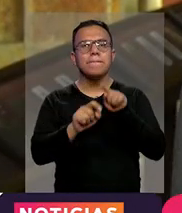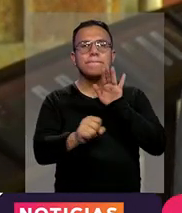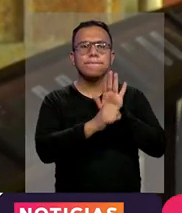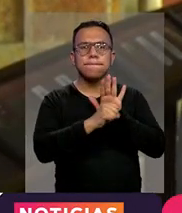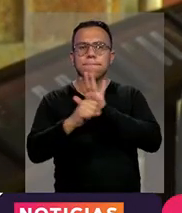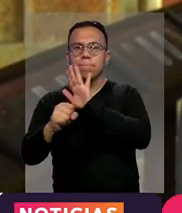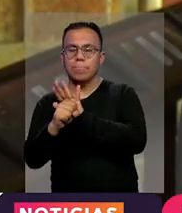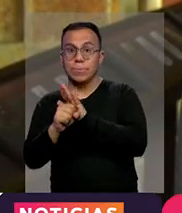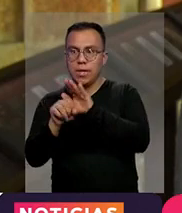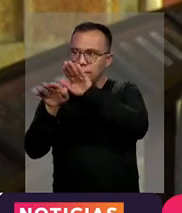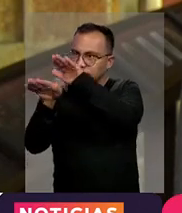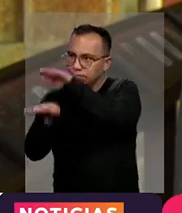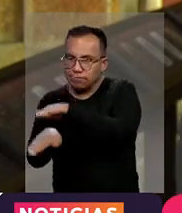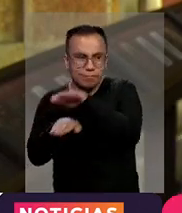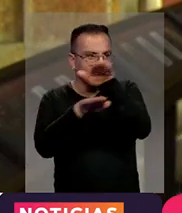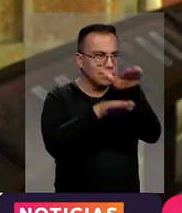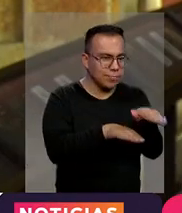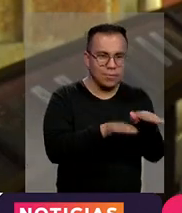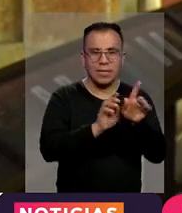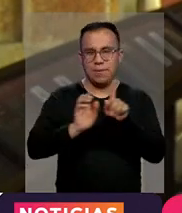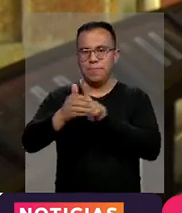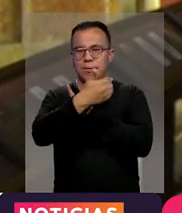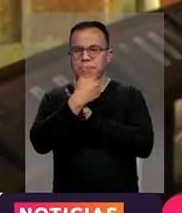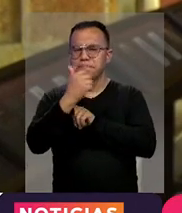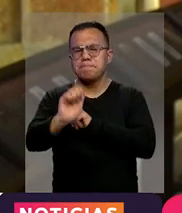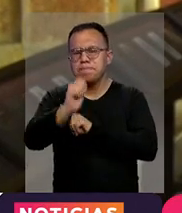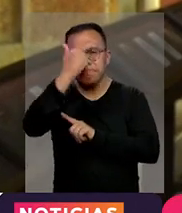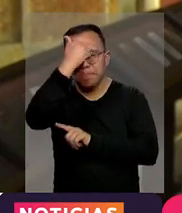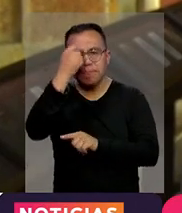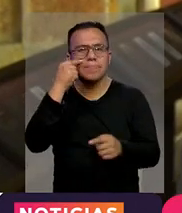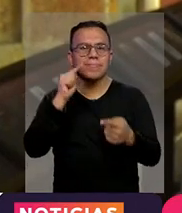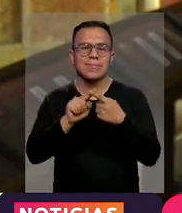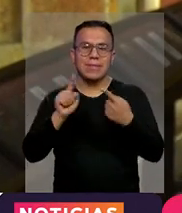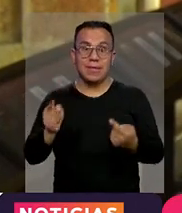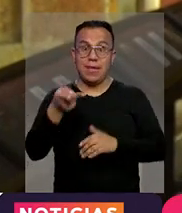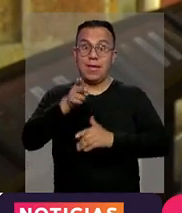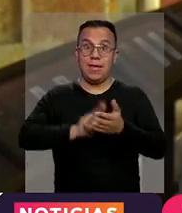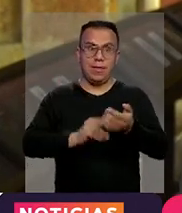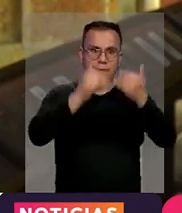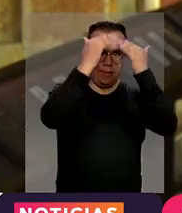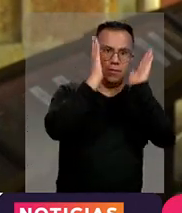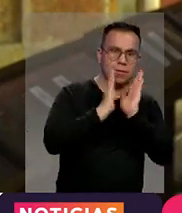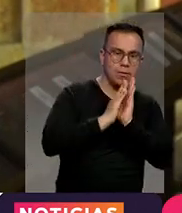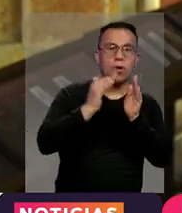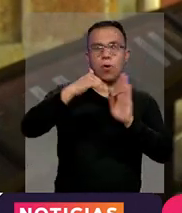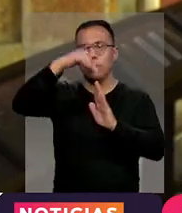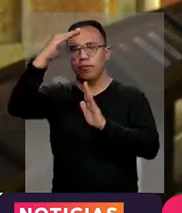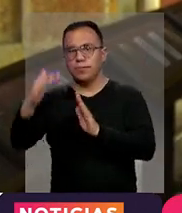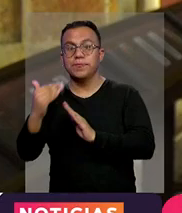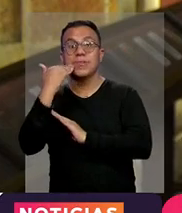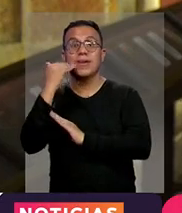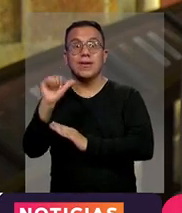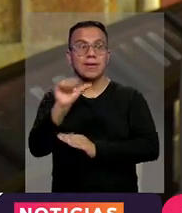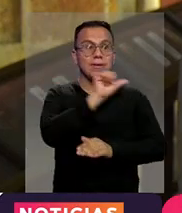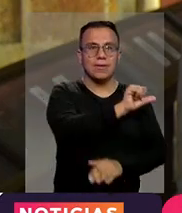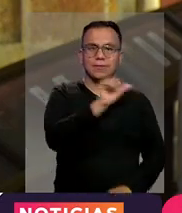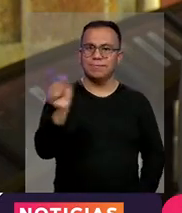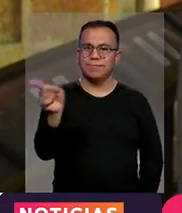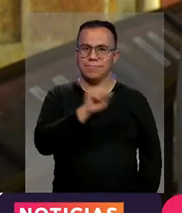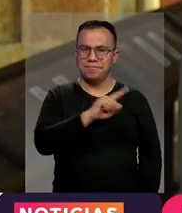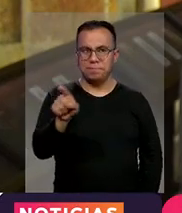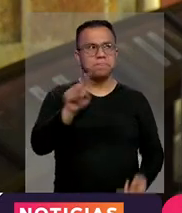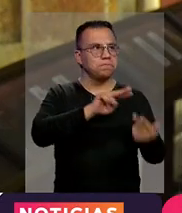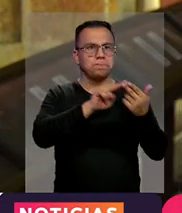simbólico divino sobre la protección, pero principalmente con que las dos deidades eran deidades femeninas,